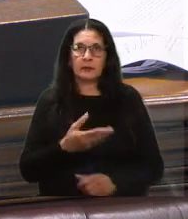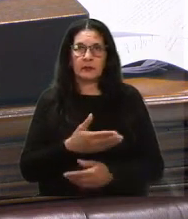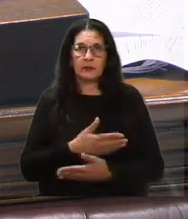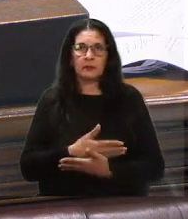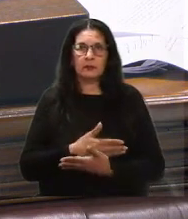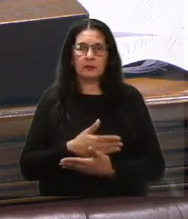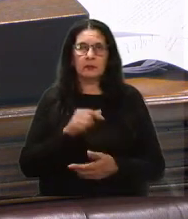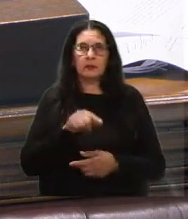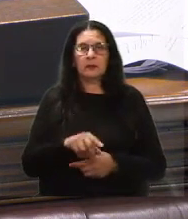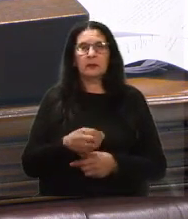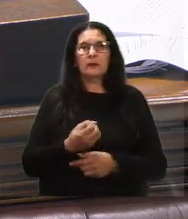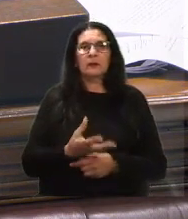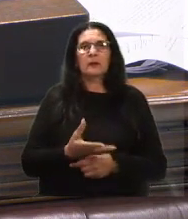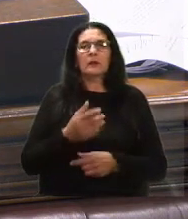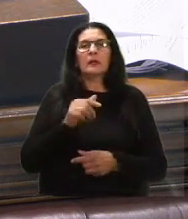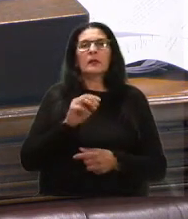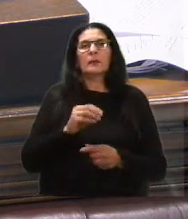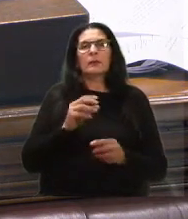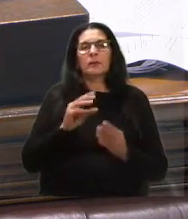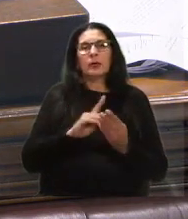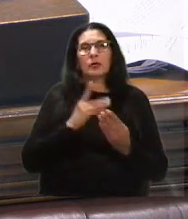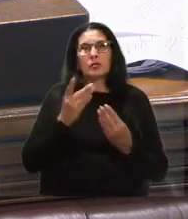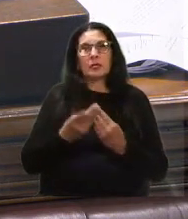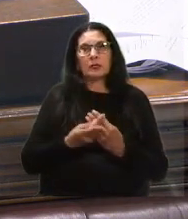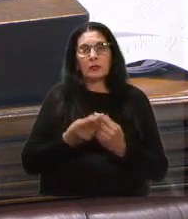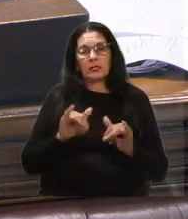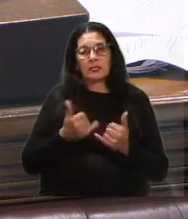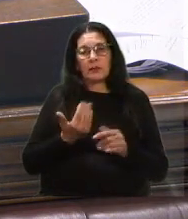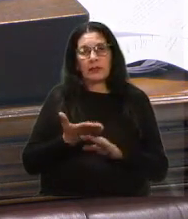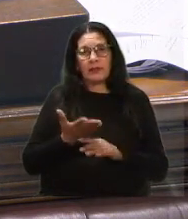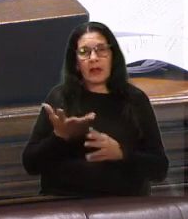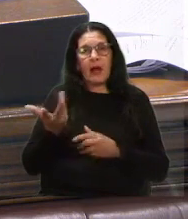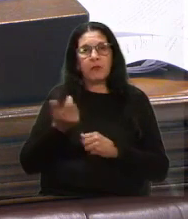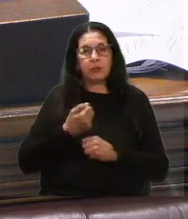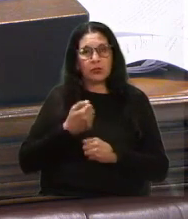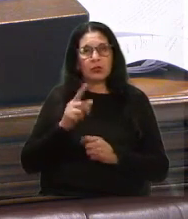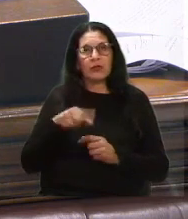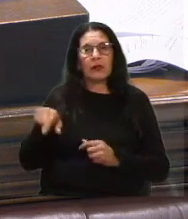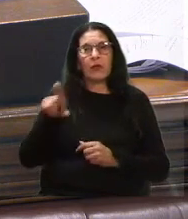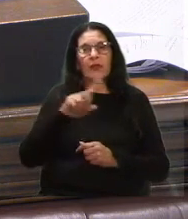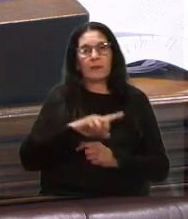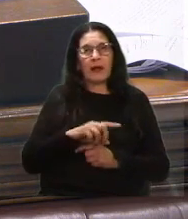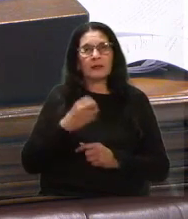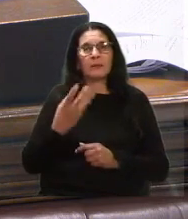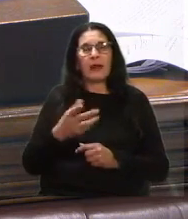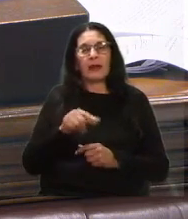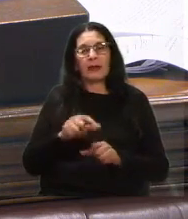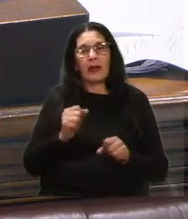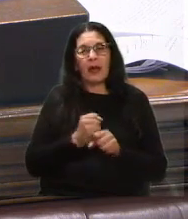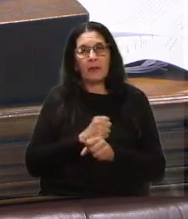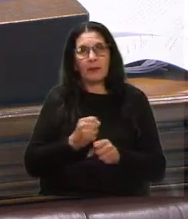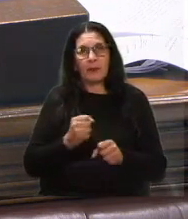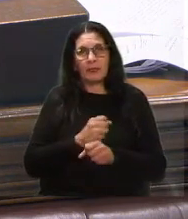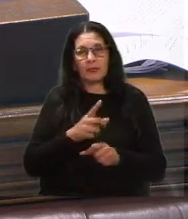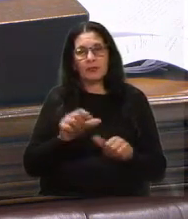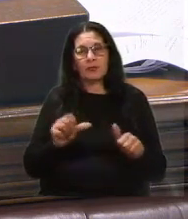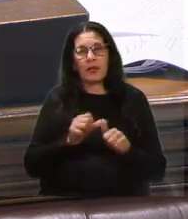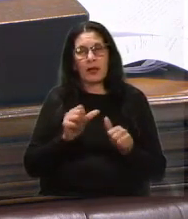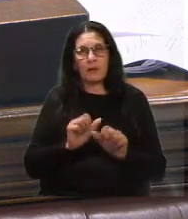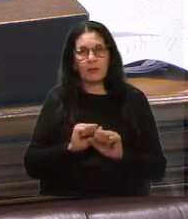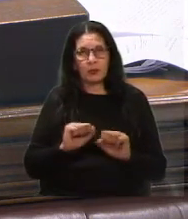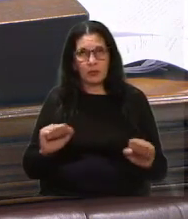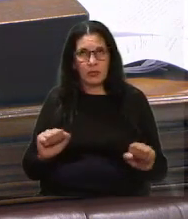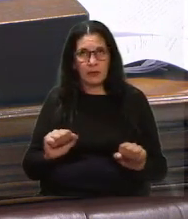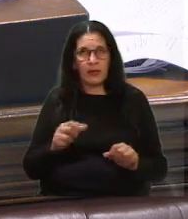niño proyecto para que desde ya pedimos apoyo de los demás partidos para que su aprobación también sea